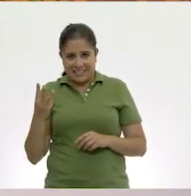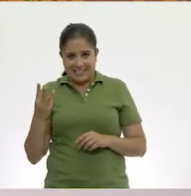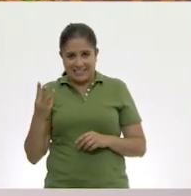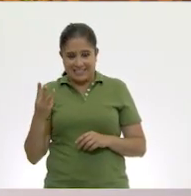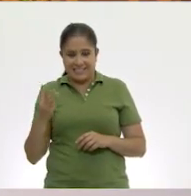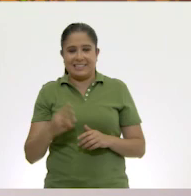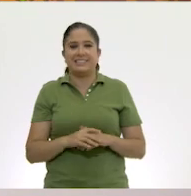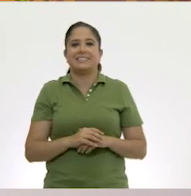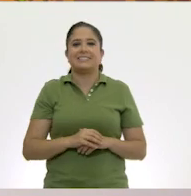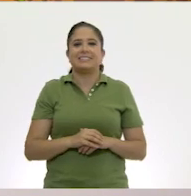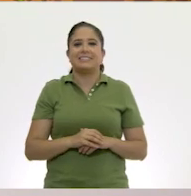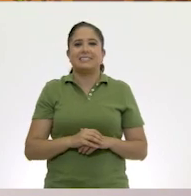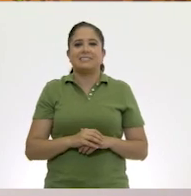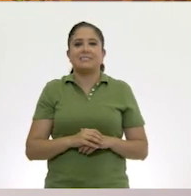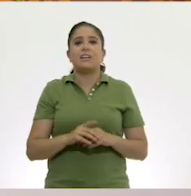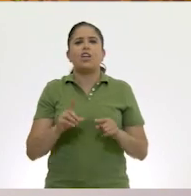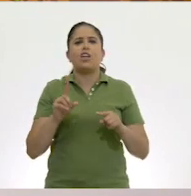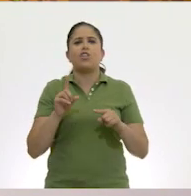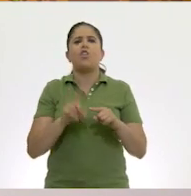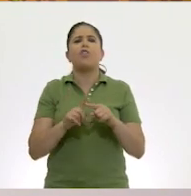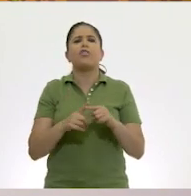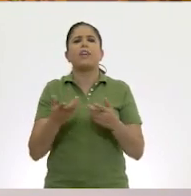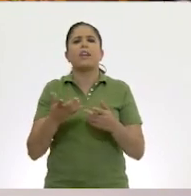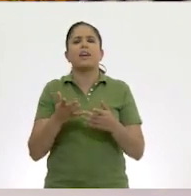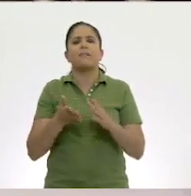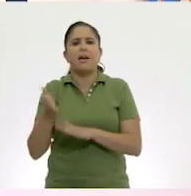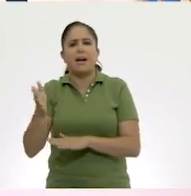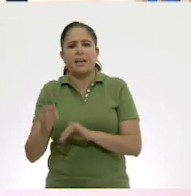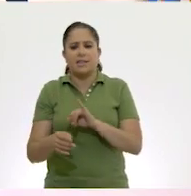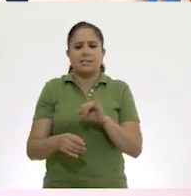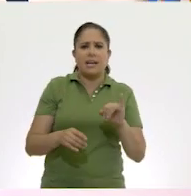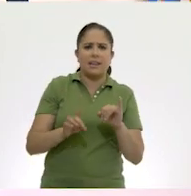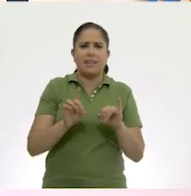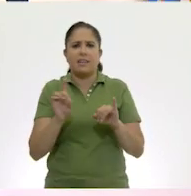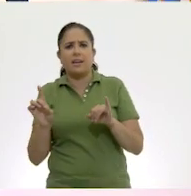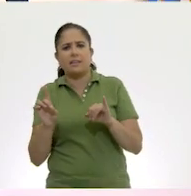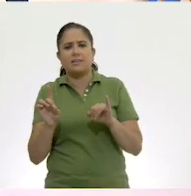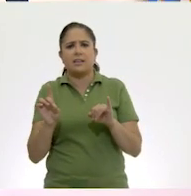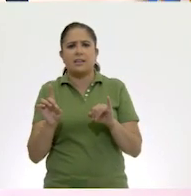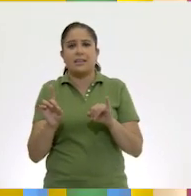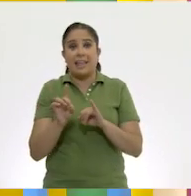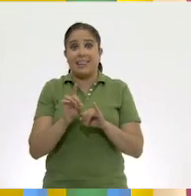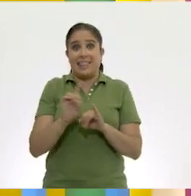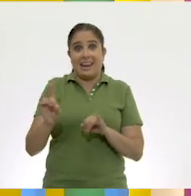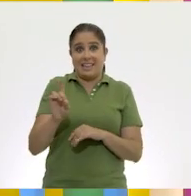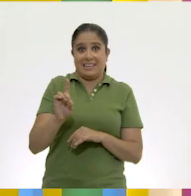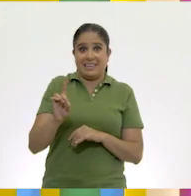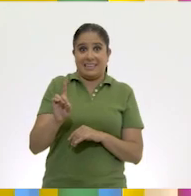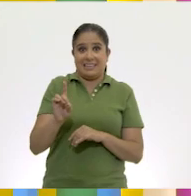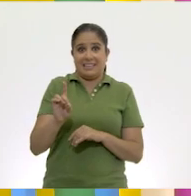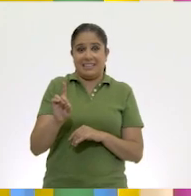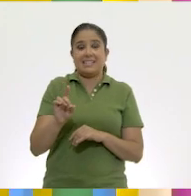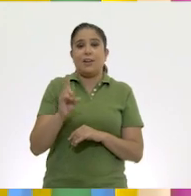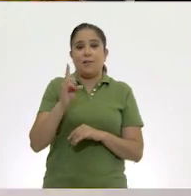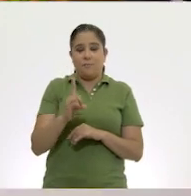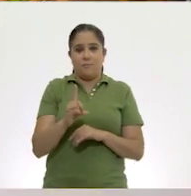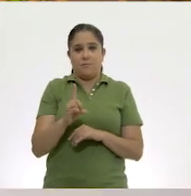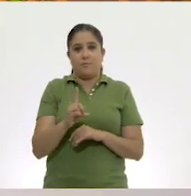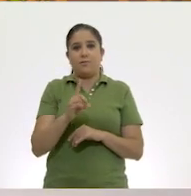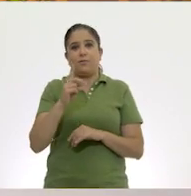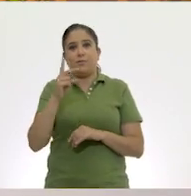pero hacia dónde avance a la izquierda oa la derecha a la derecha a la derecha 1